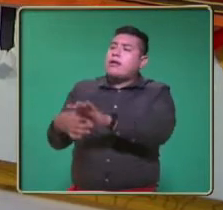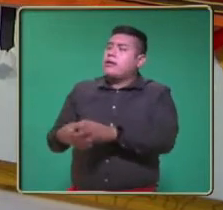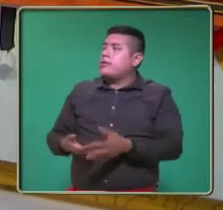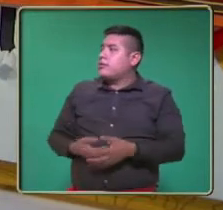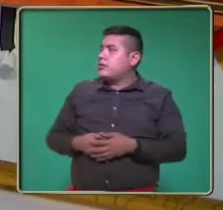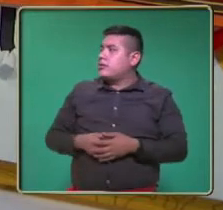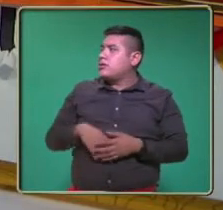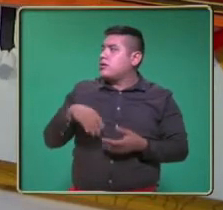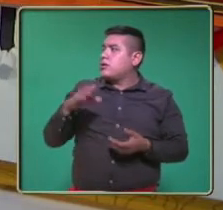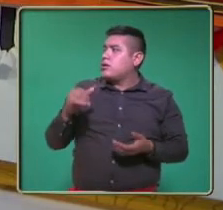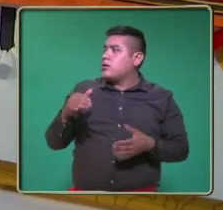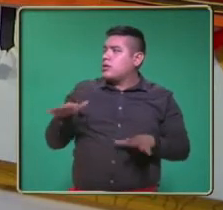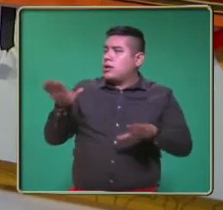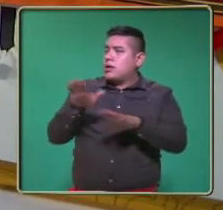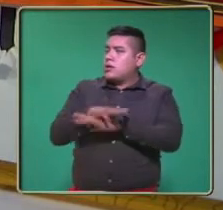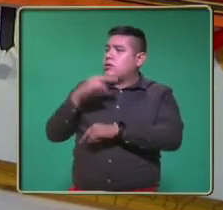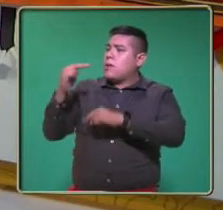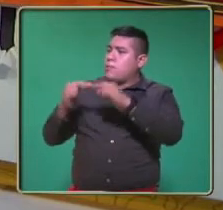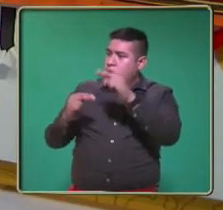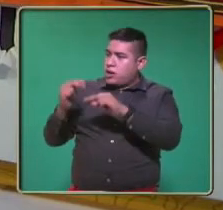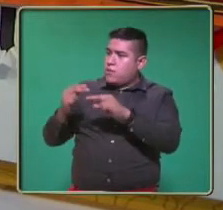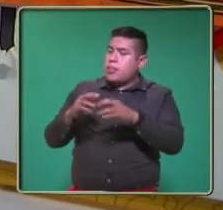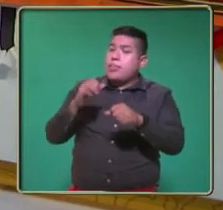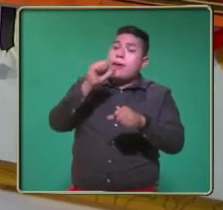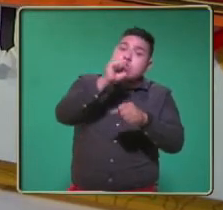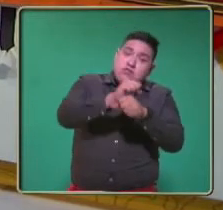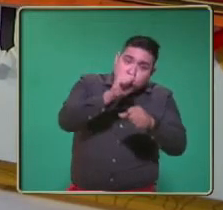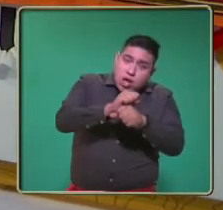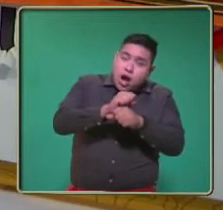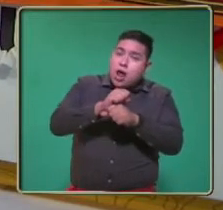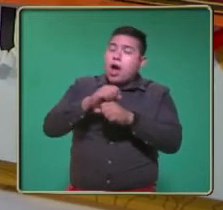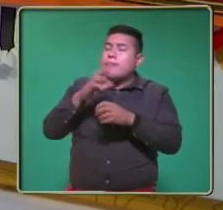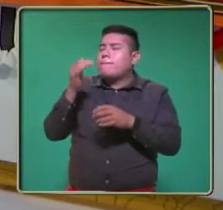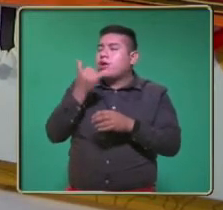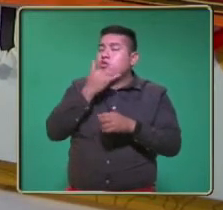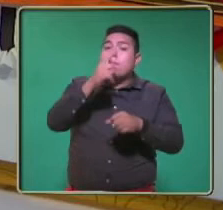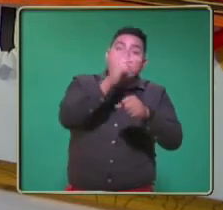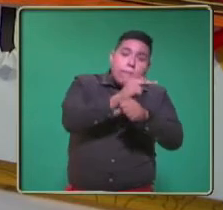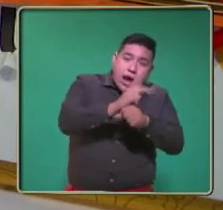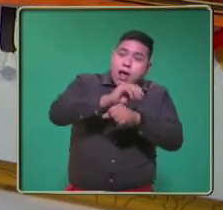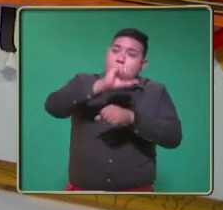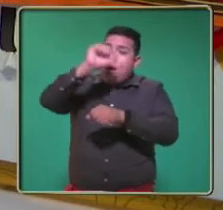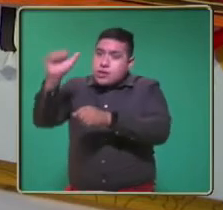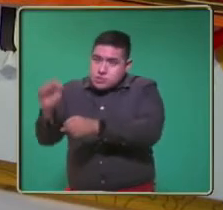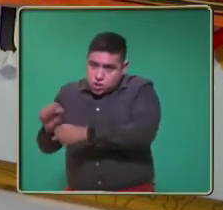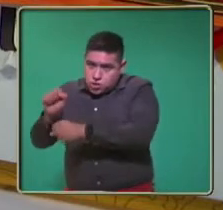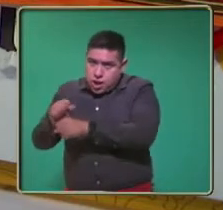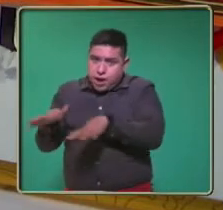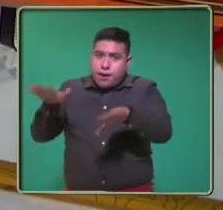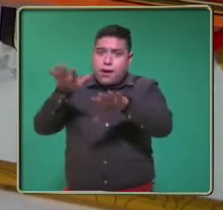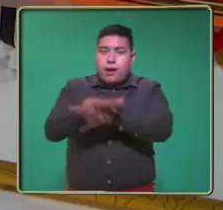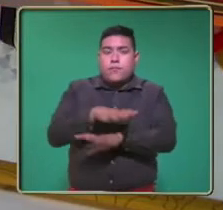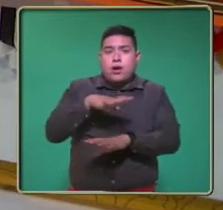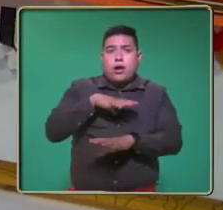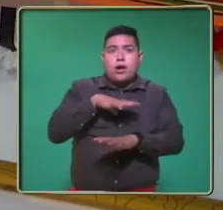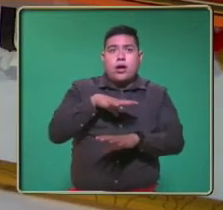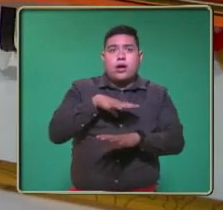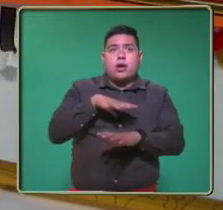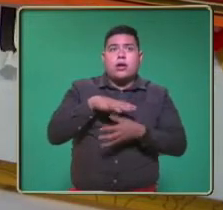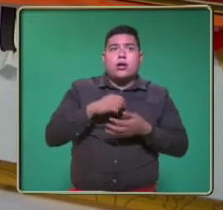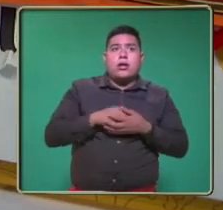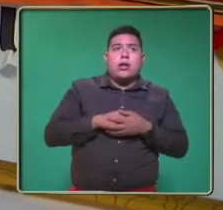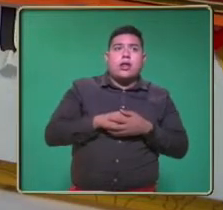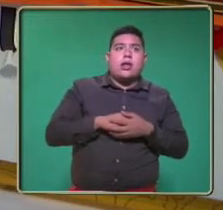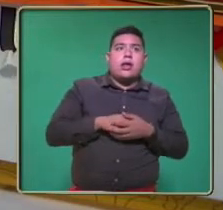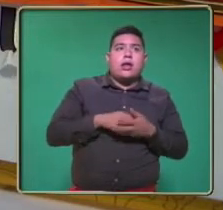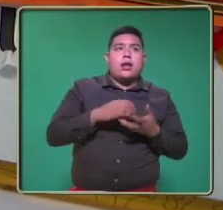Sí, cuando hay un cambio de nivel, lo que se requiere es que el equipo de apoyo localice al equipo de apoyo